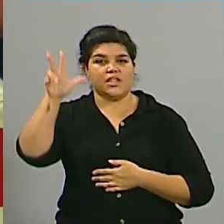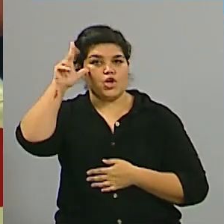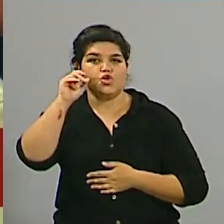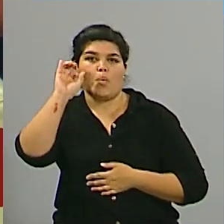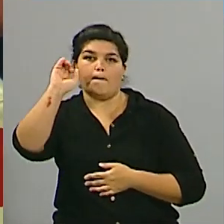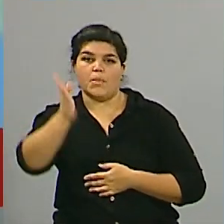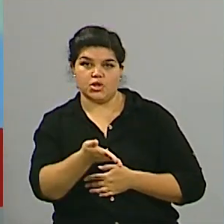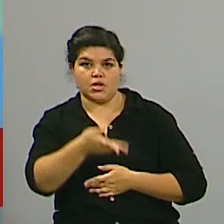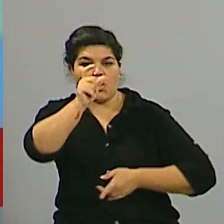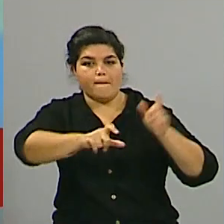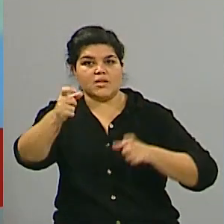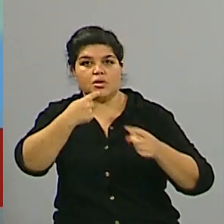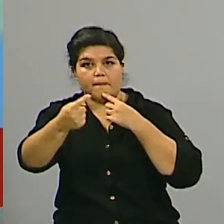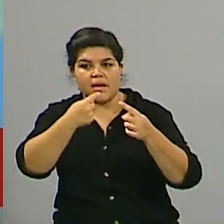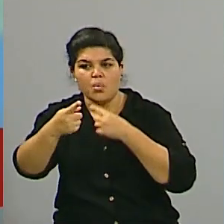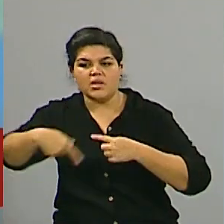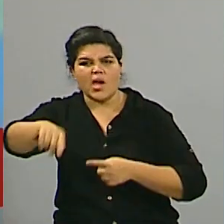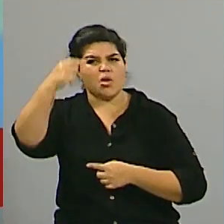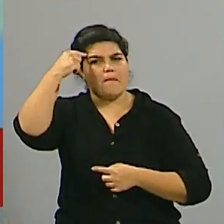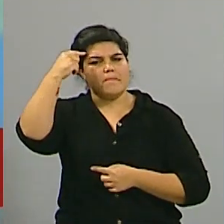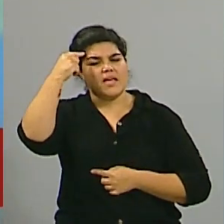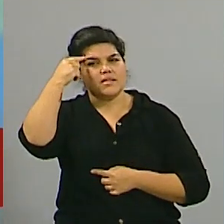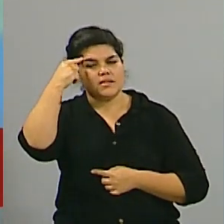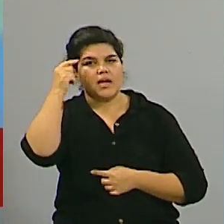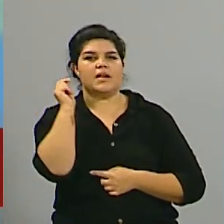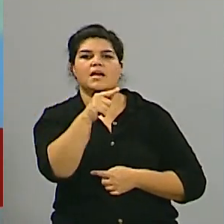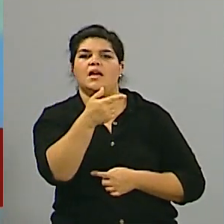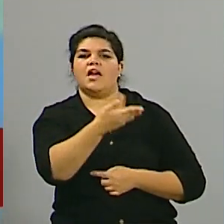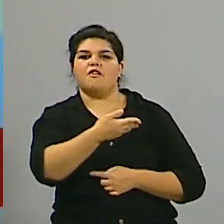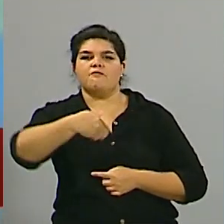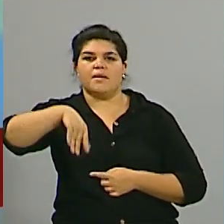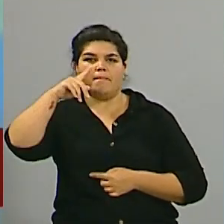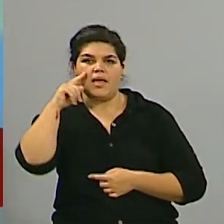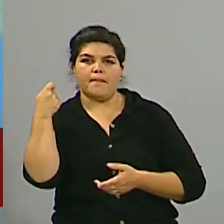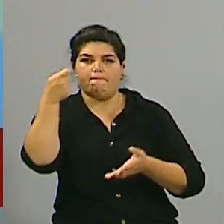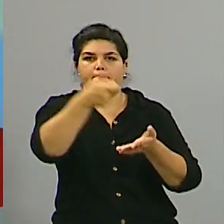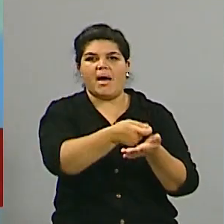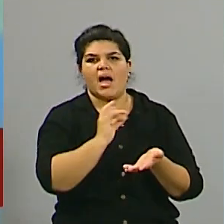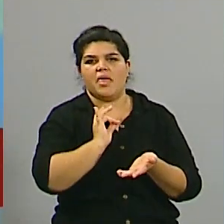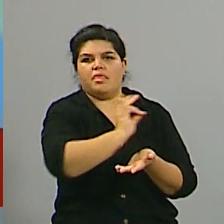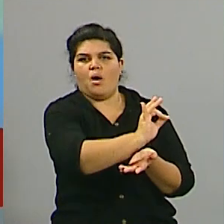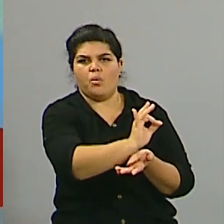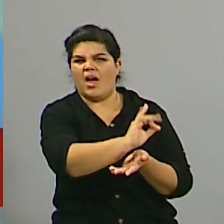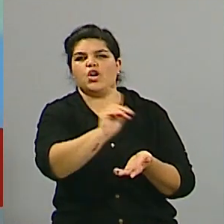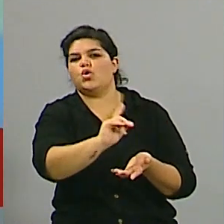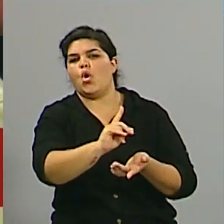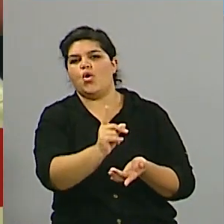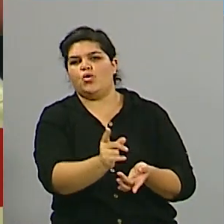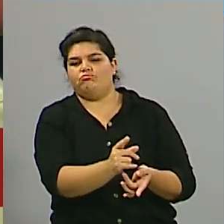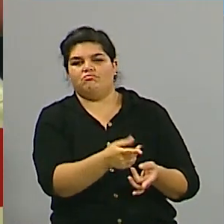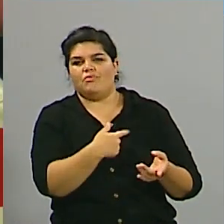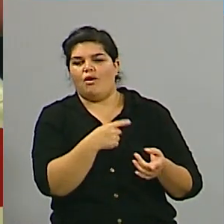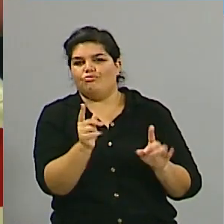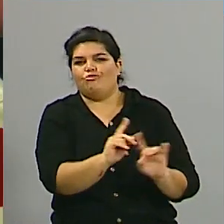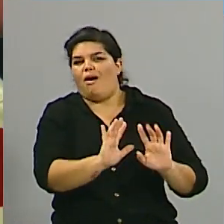con respecto a la situación de la deuda argentina. Yo creo que se ha hecho un gran trabajo,